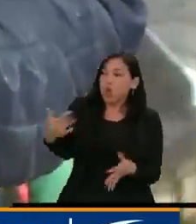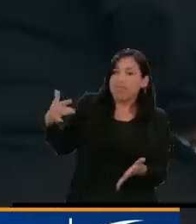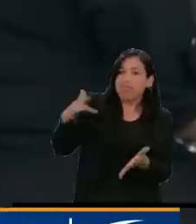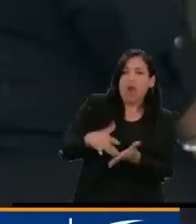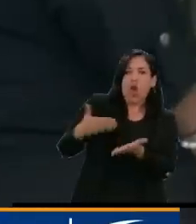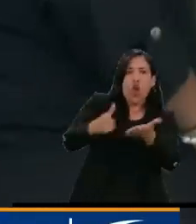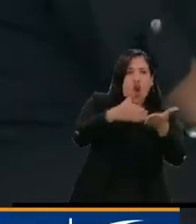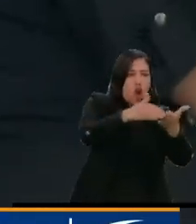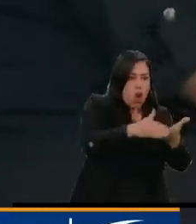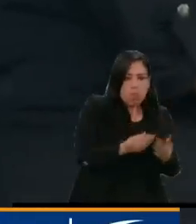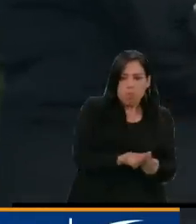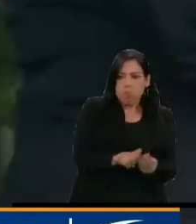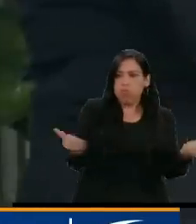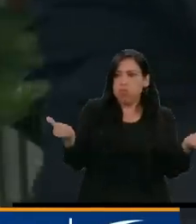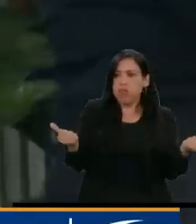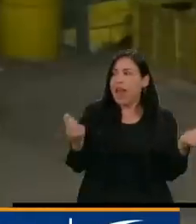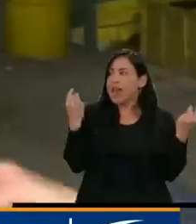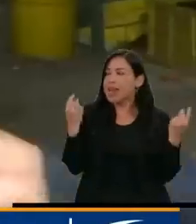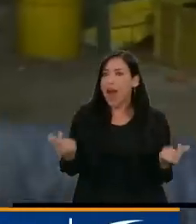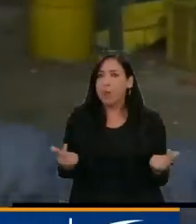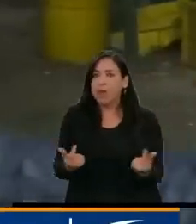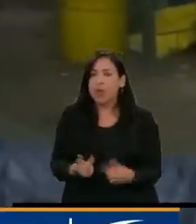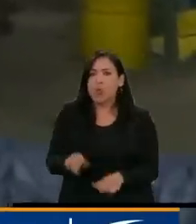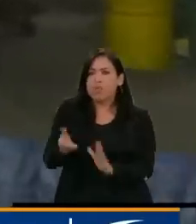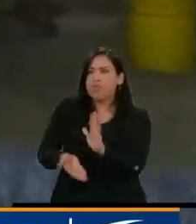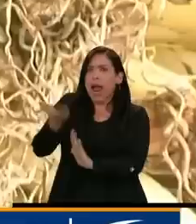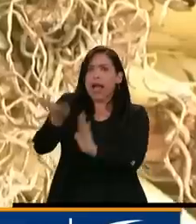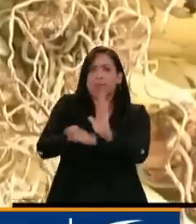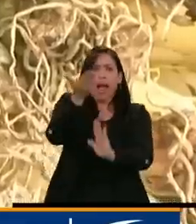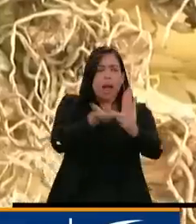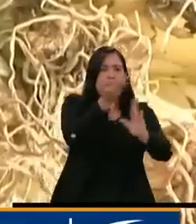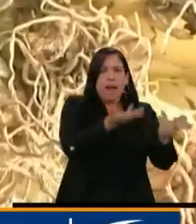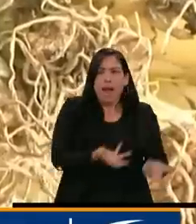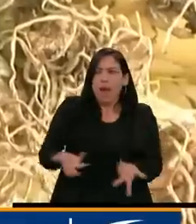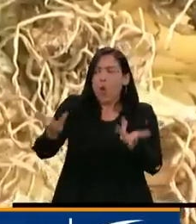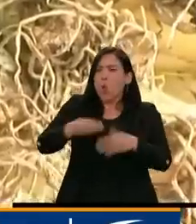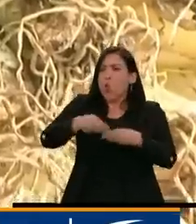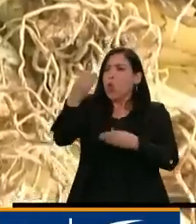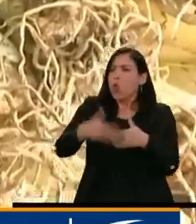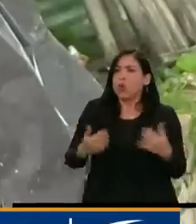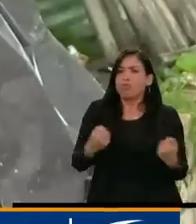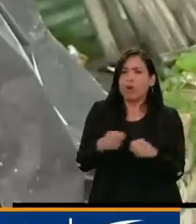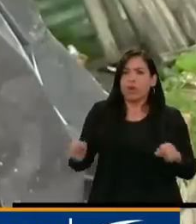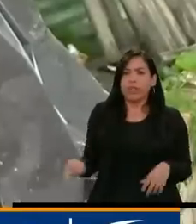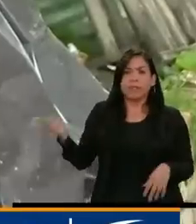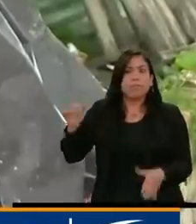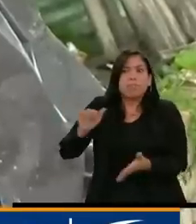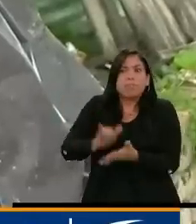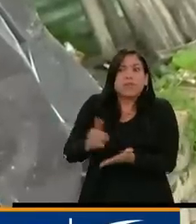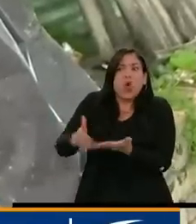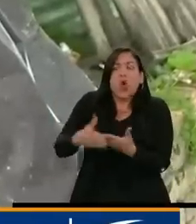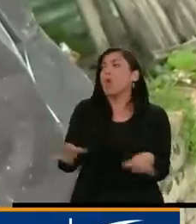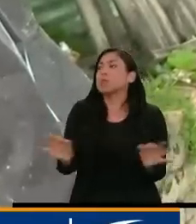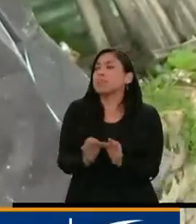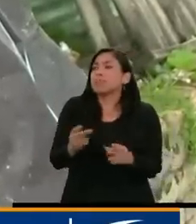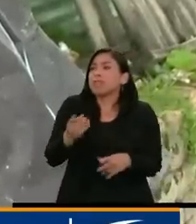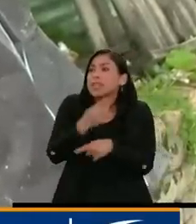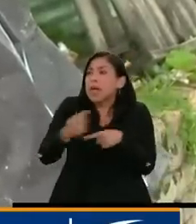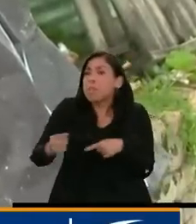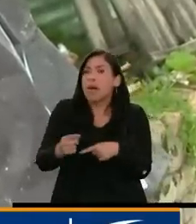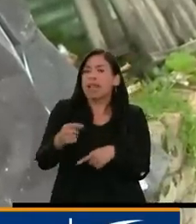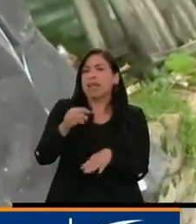llegó se fueron rápidamente en las compras, pues todo ha subido mucho de precio. Llevo lo mismo, con lo que por